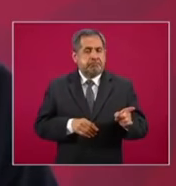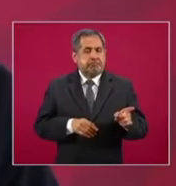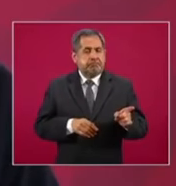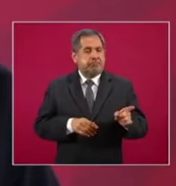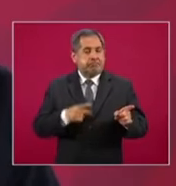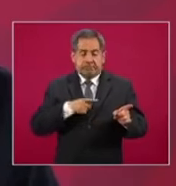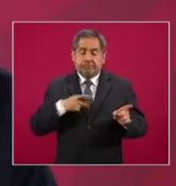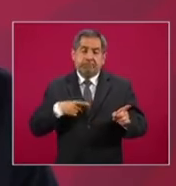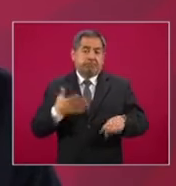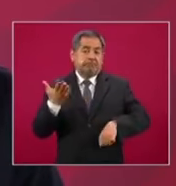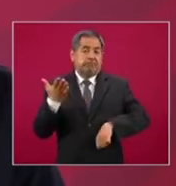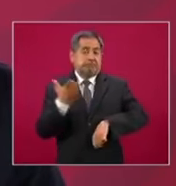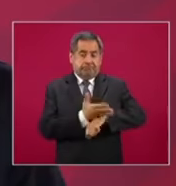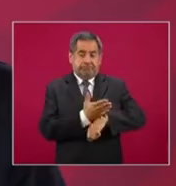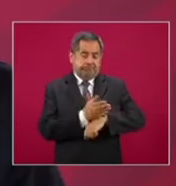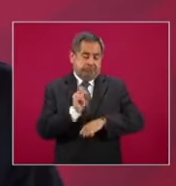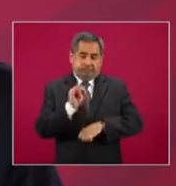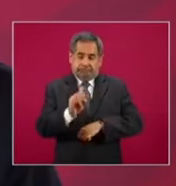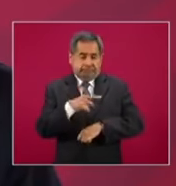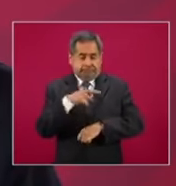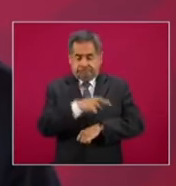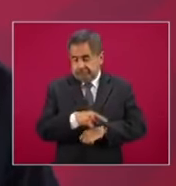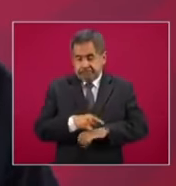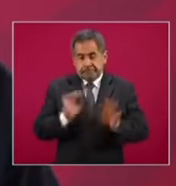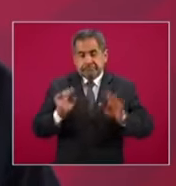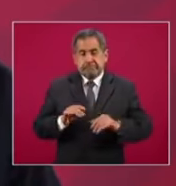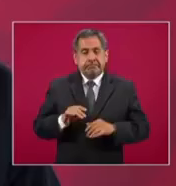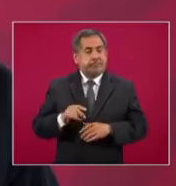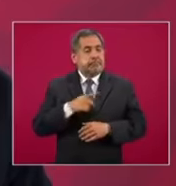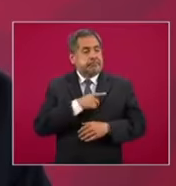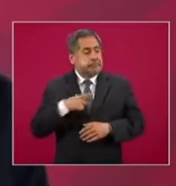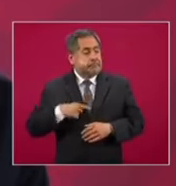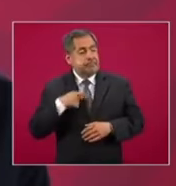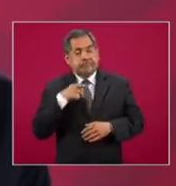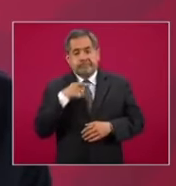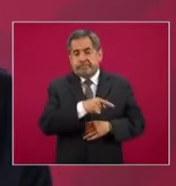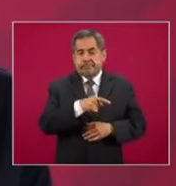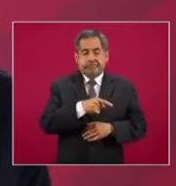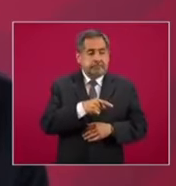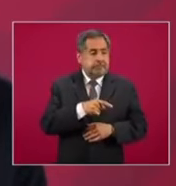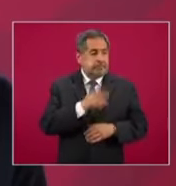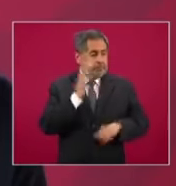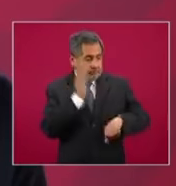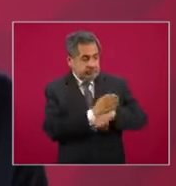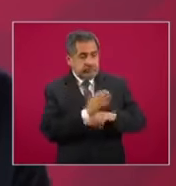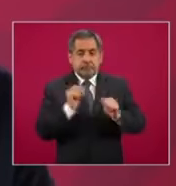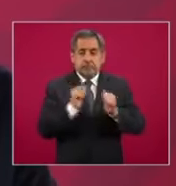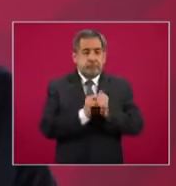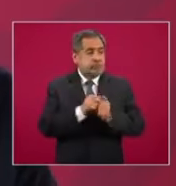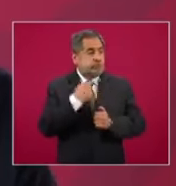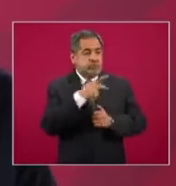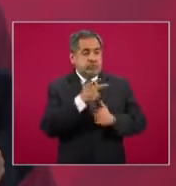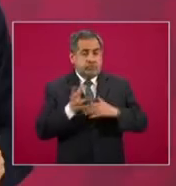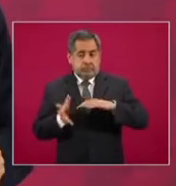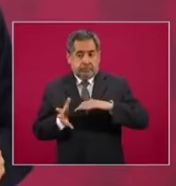deben ser castigados sino se tiene que procurar de que devuelvan los